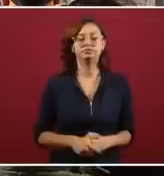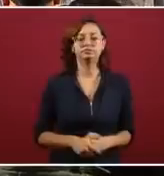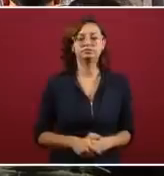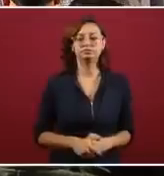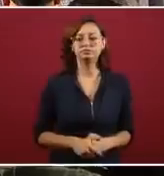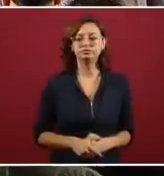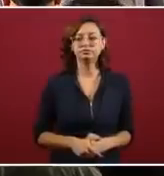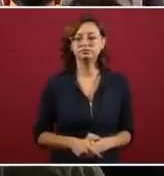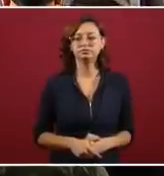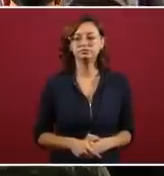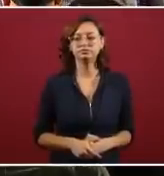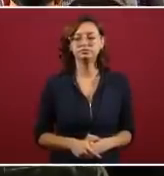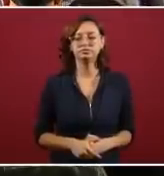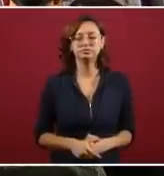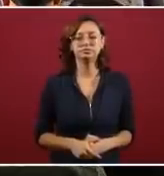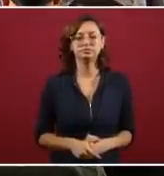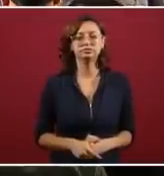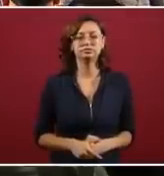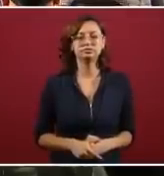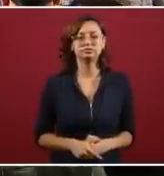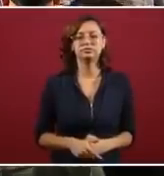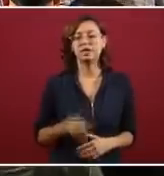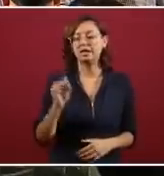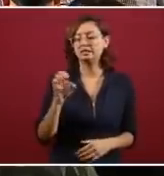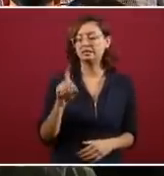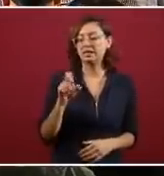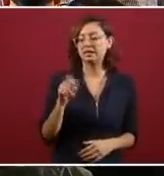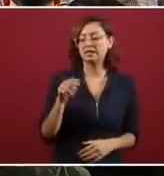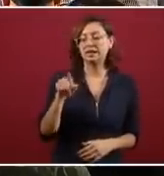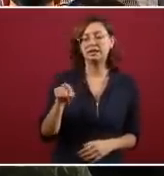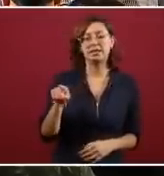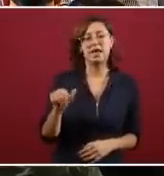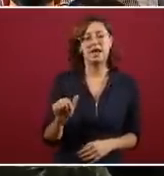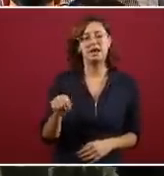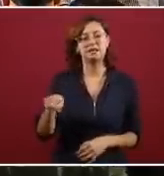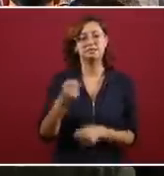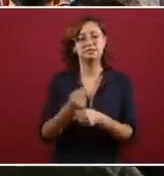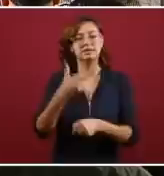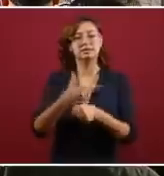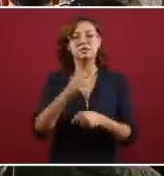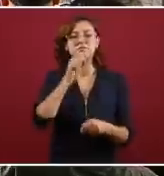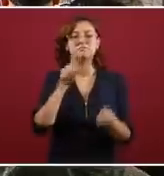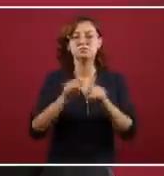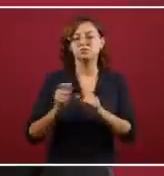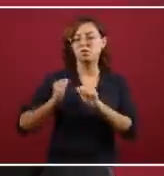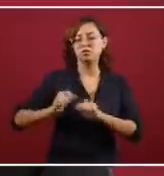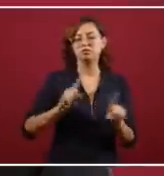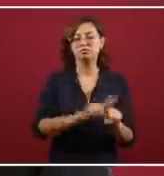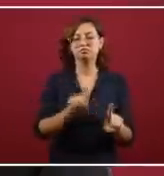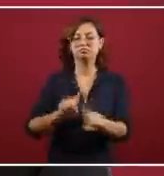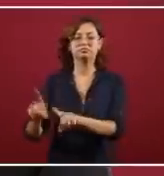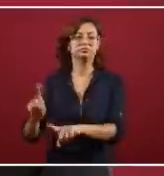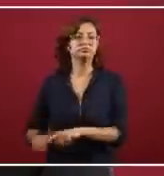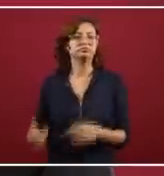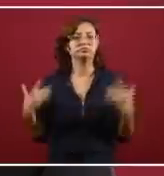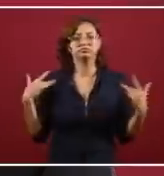secretario de la Defensa Nacional en turno y diversos mandos superiores evaden su